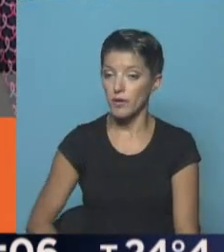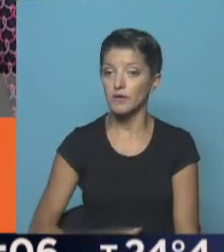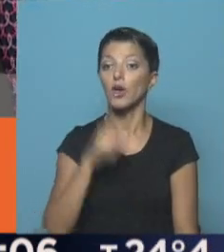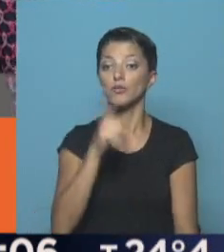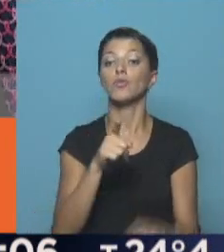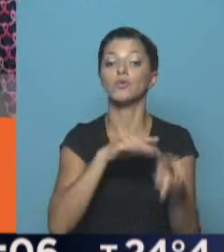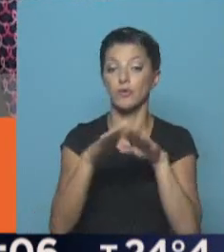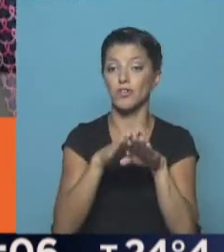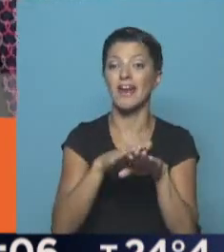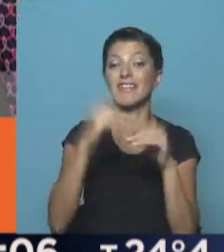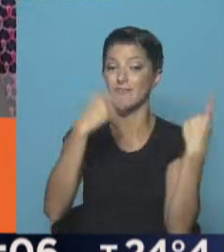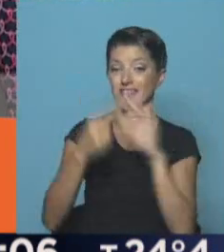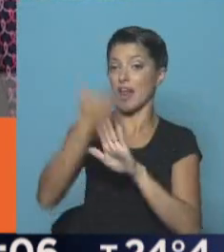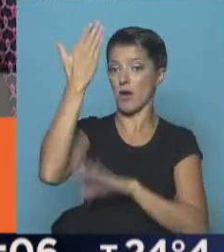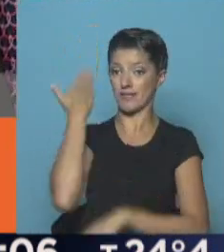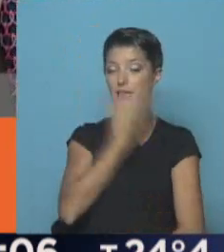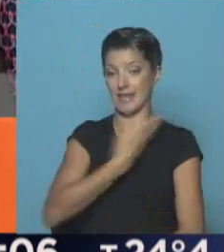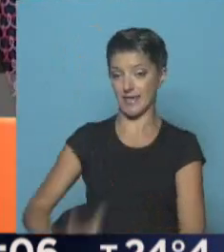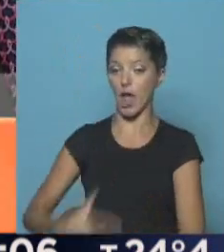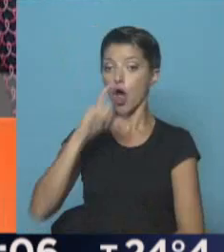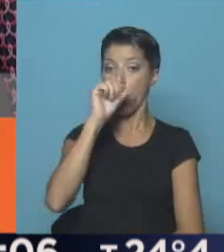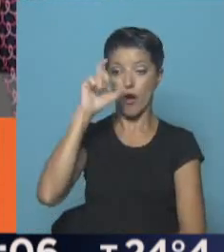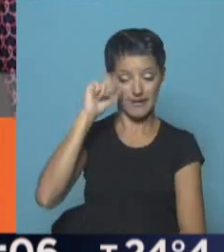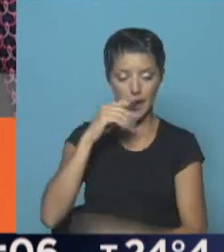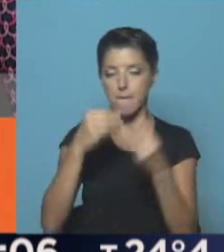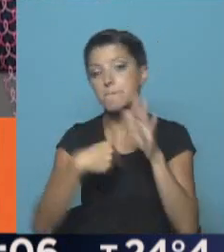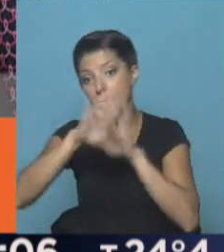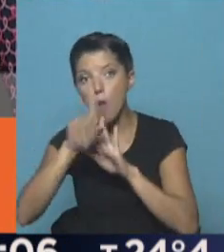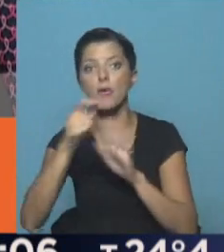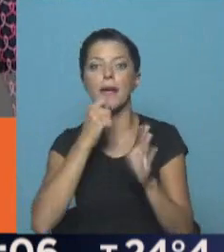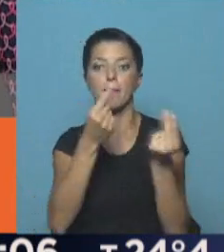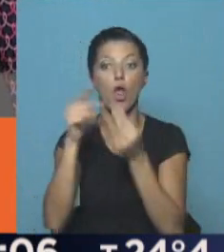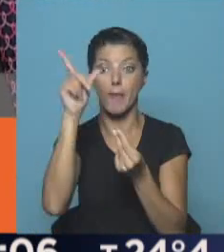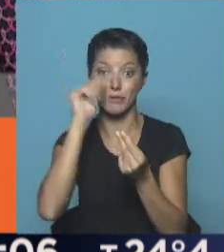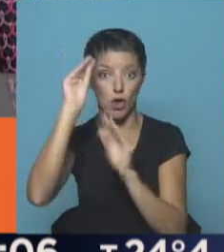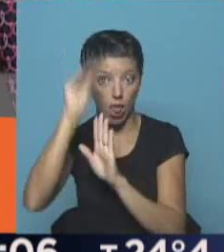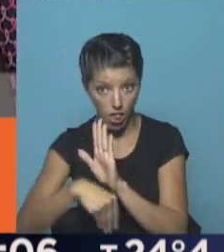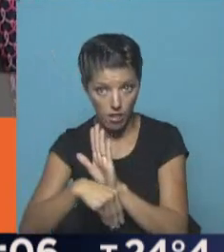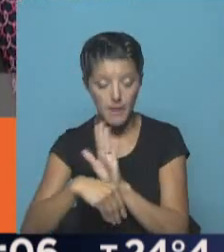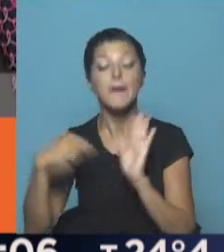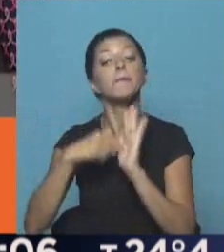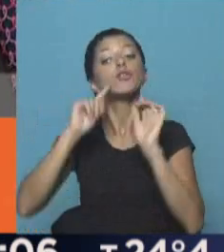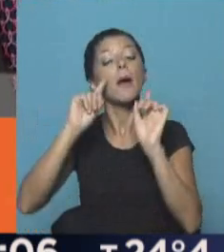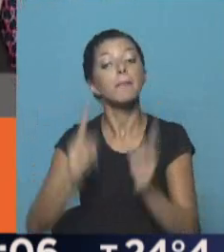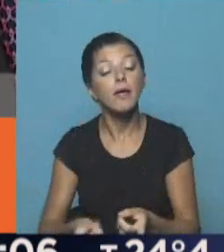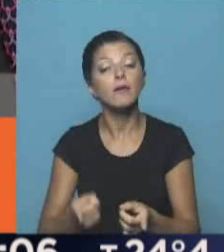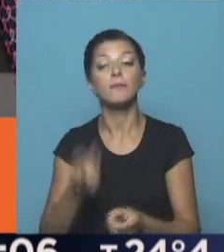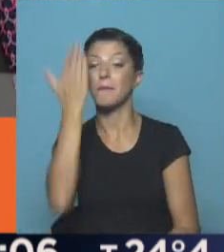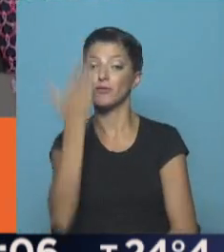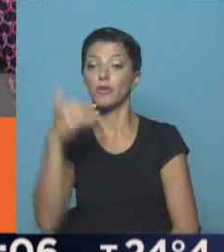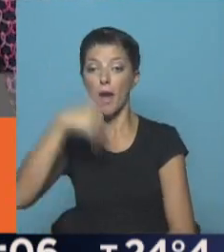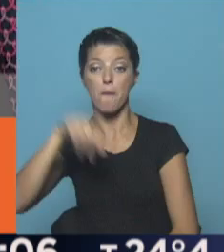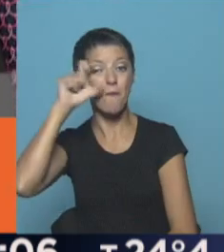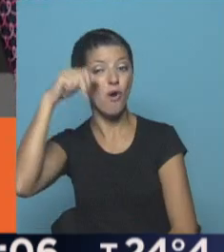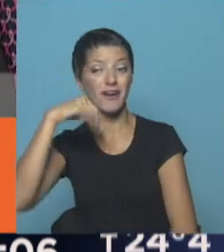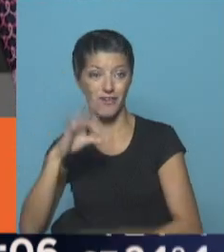de Correa, eso por un lado, por la caída del petróleo, en particular en Ecuador, y por otra parte porque la personalidad de Moreno no es la de